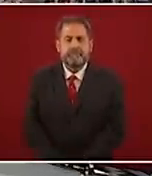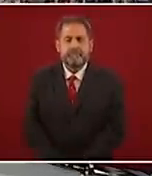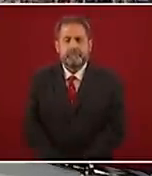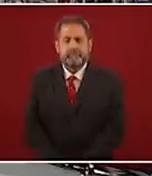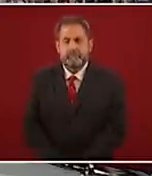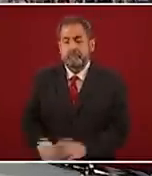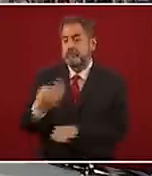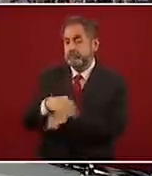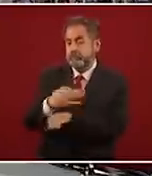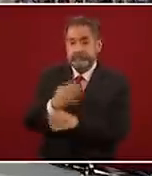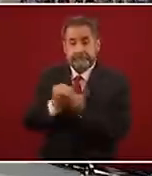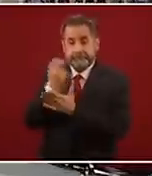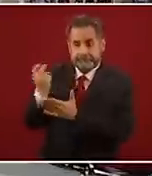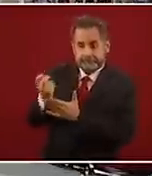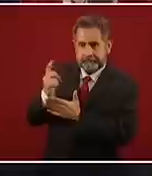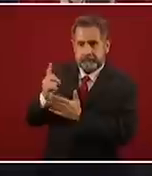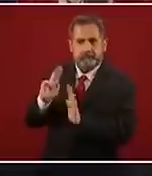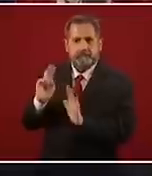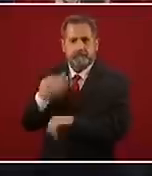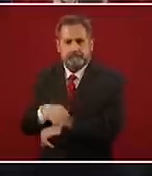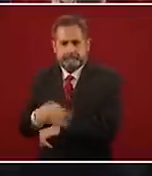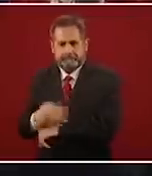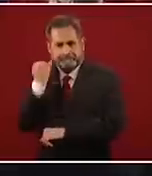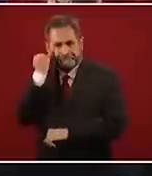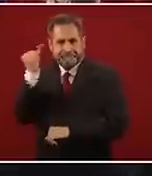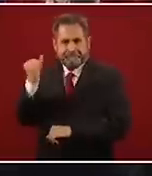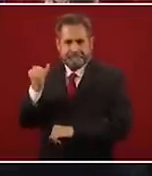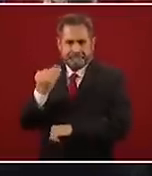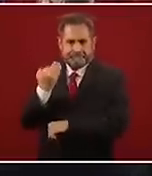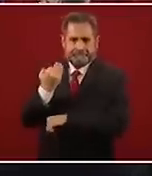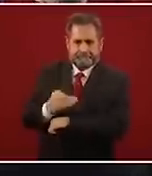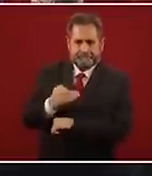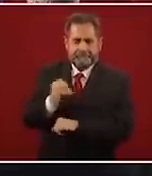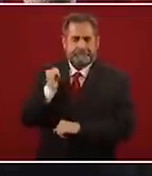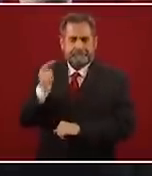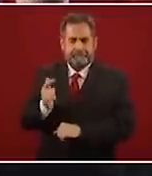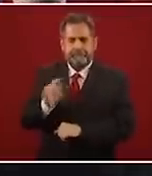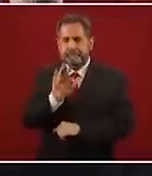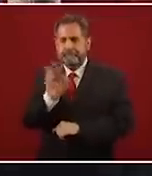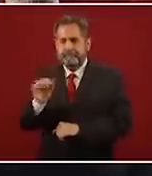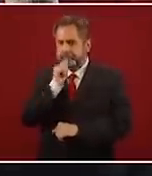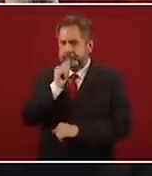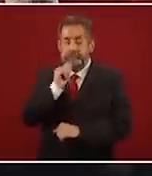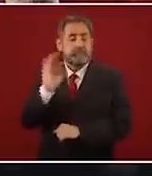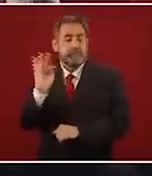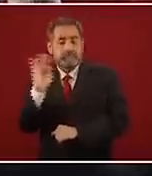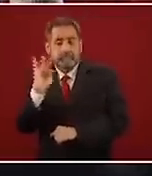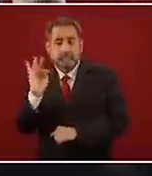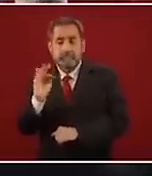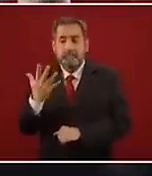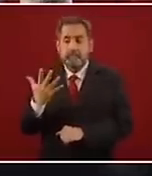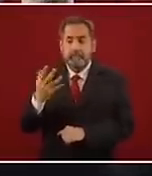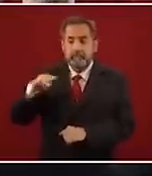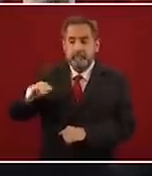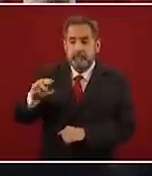Es tentativo. O sea, es que se está viendo, pero es una de las fechas posibles es 5 de